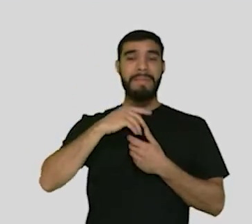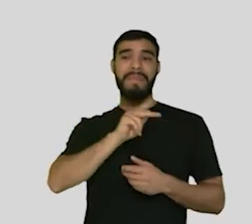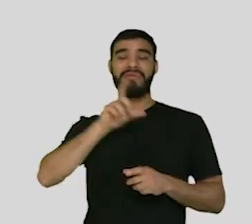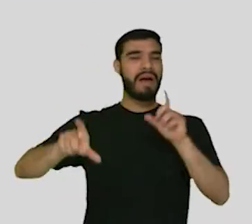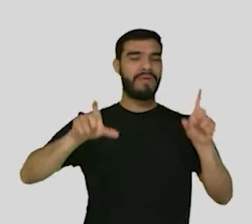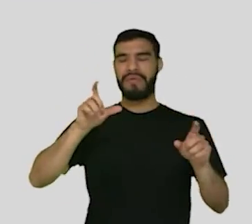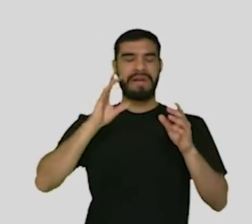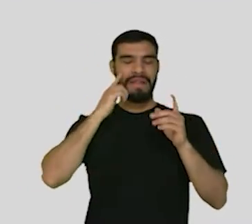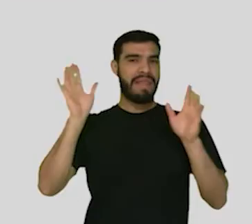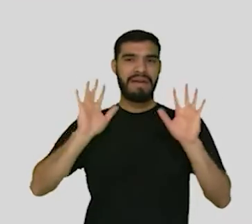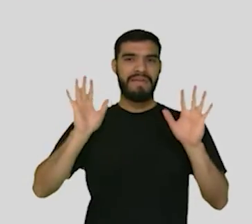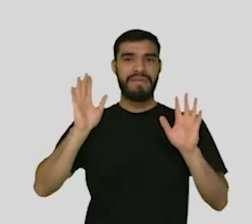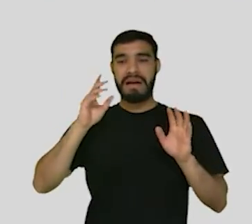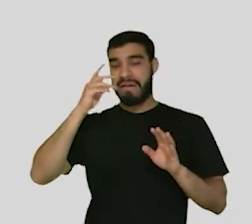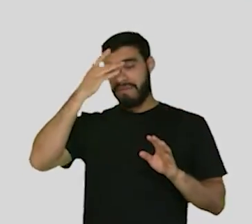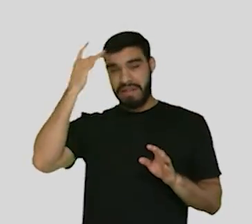pisacuera? Sino pe,